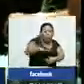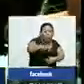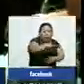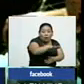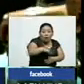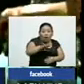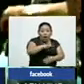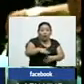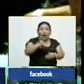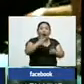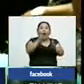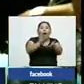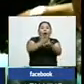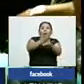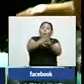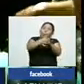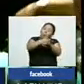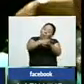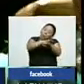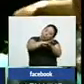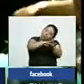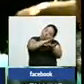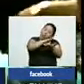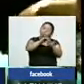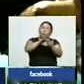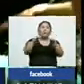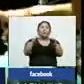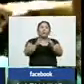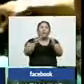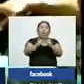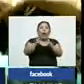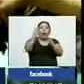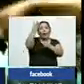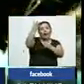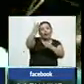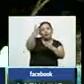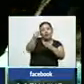duermen los animales o donde también descansan durante el día.